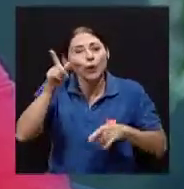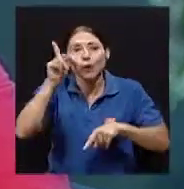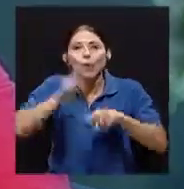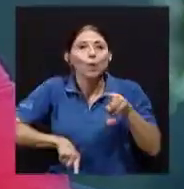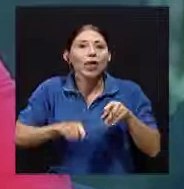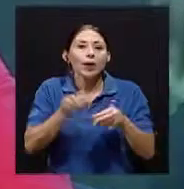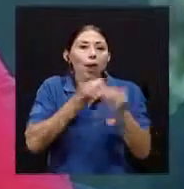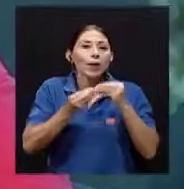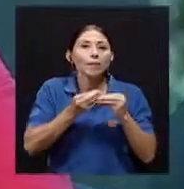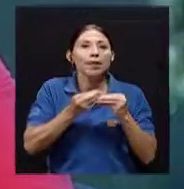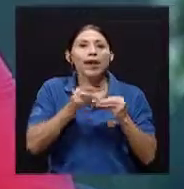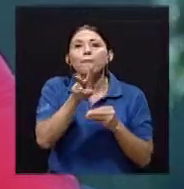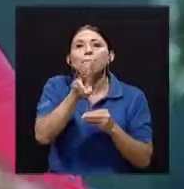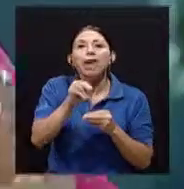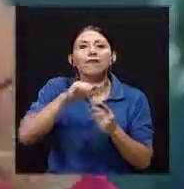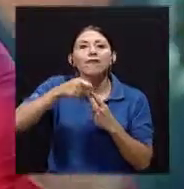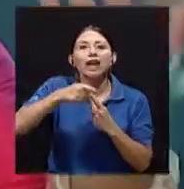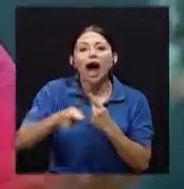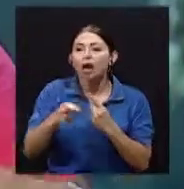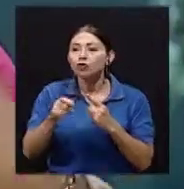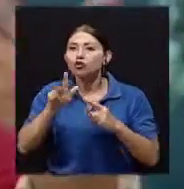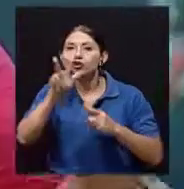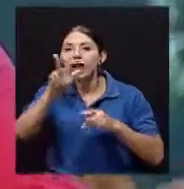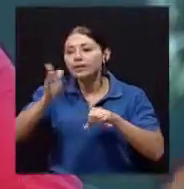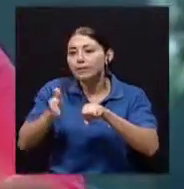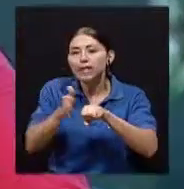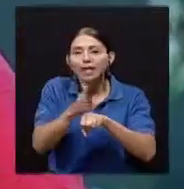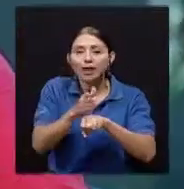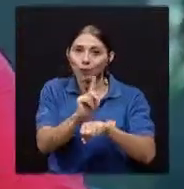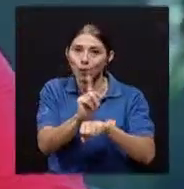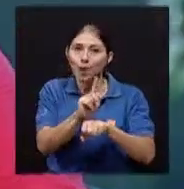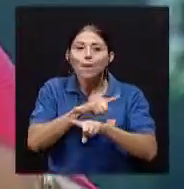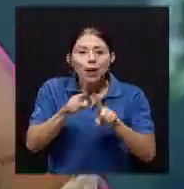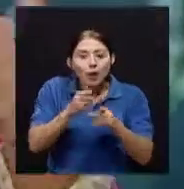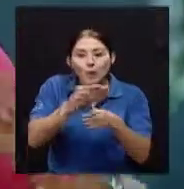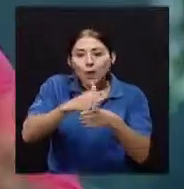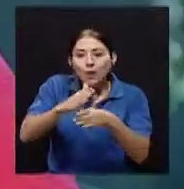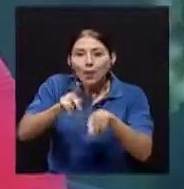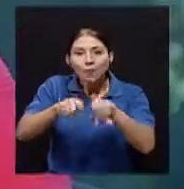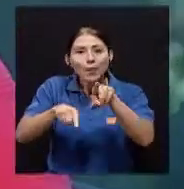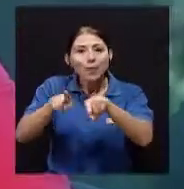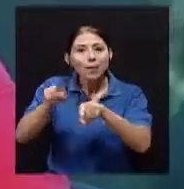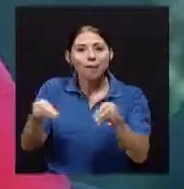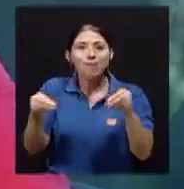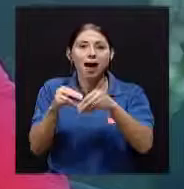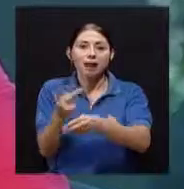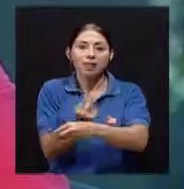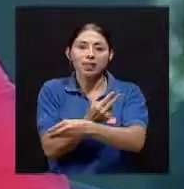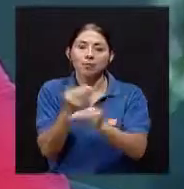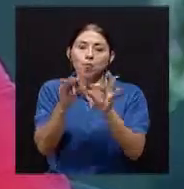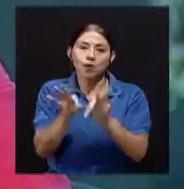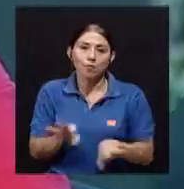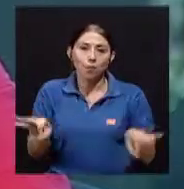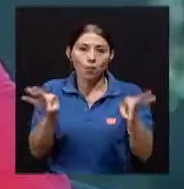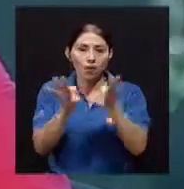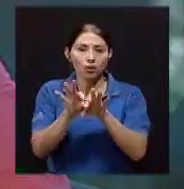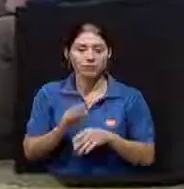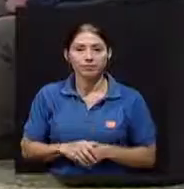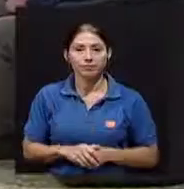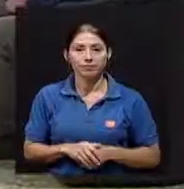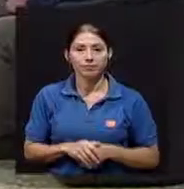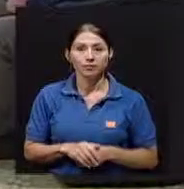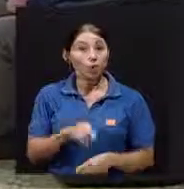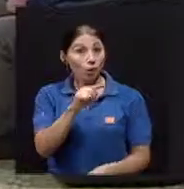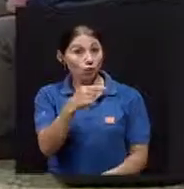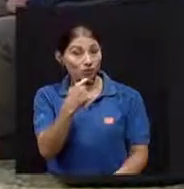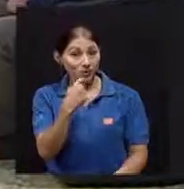cinco piñas y 20 bananos, ¿verdad? Sino el incorporar más frutas y el incorporar más vegetales es muy importante. Cuando usted menciona